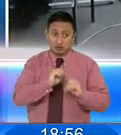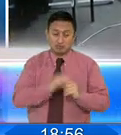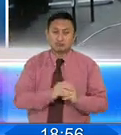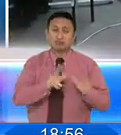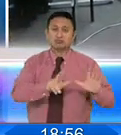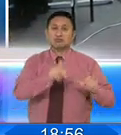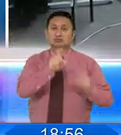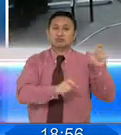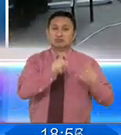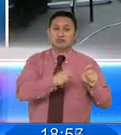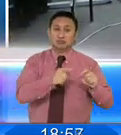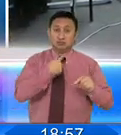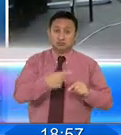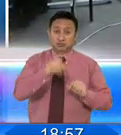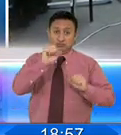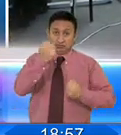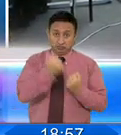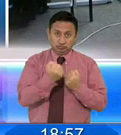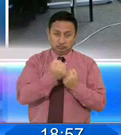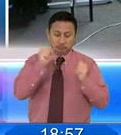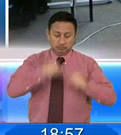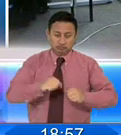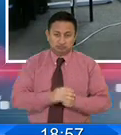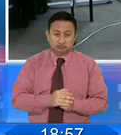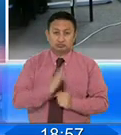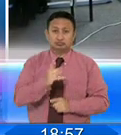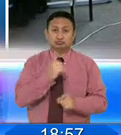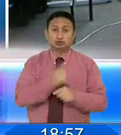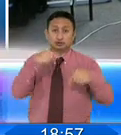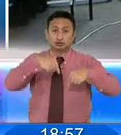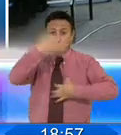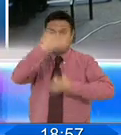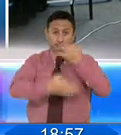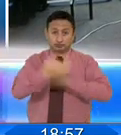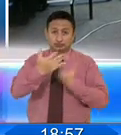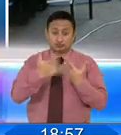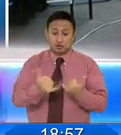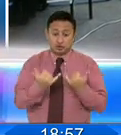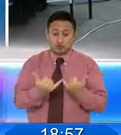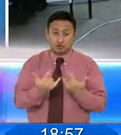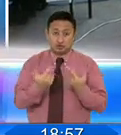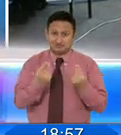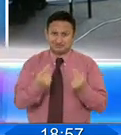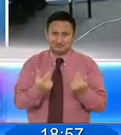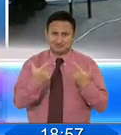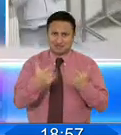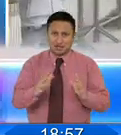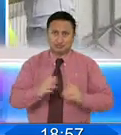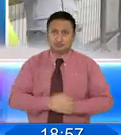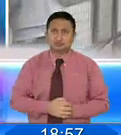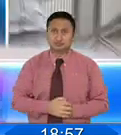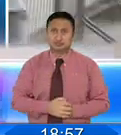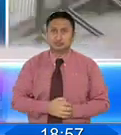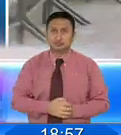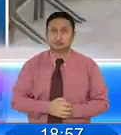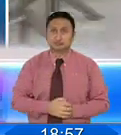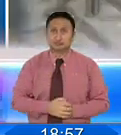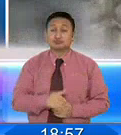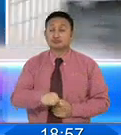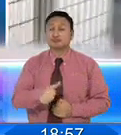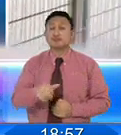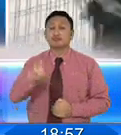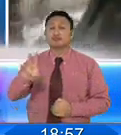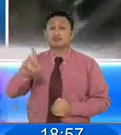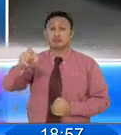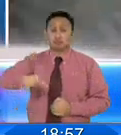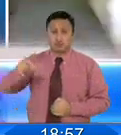se acogieron a la colaboración eficaz, por eso es que esta sentencia se conoció casi inmediatamente. El resto, 7 personas más,